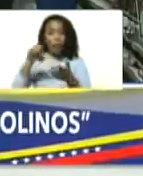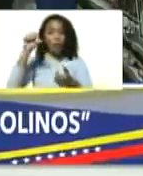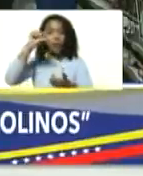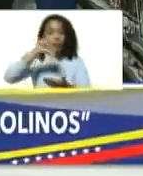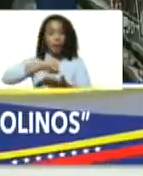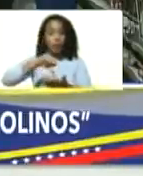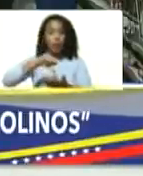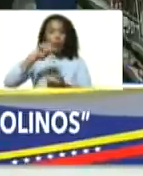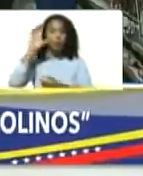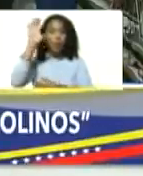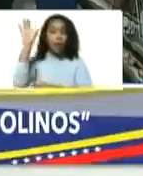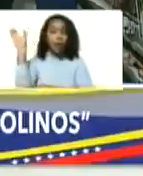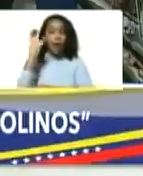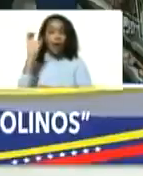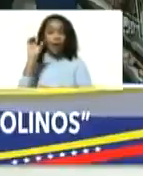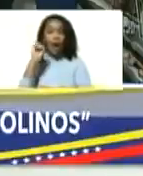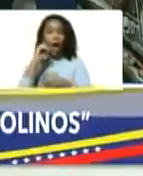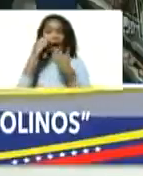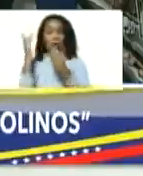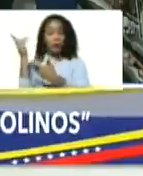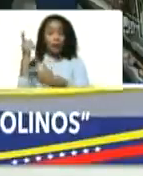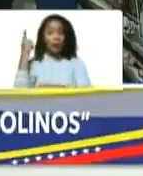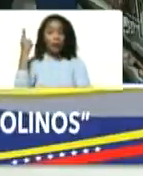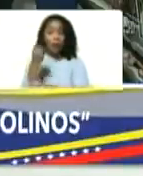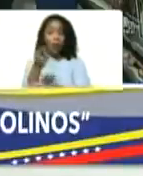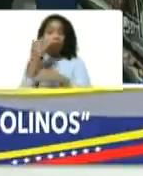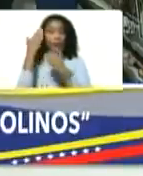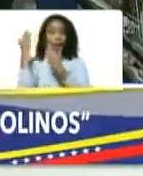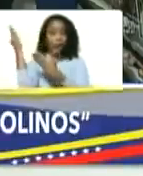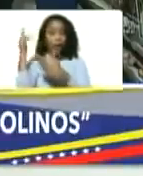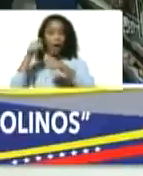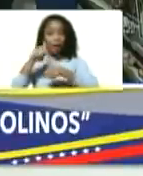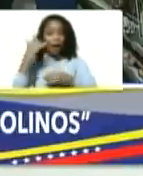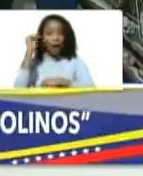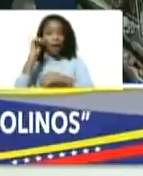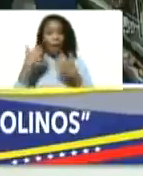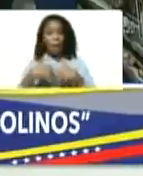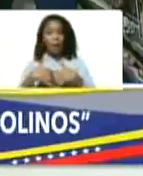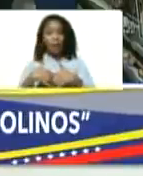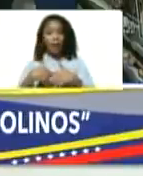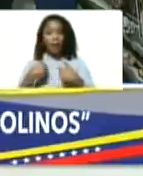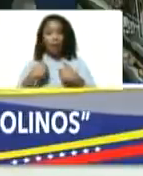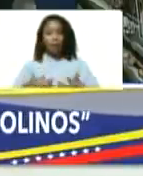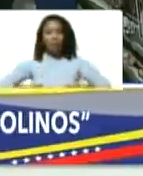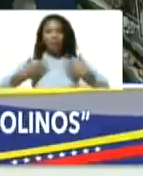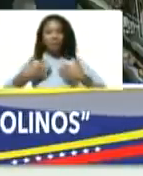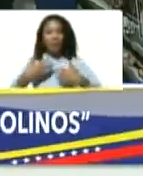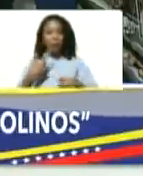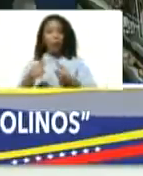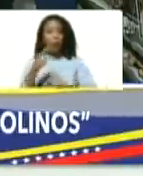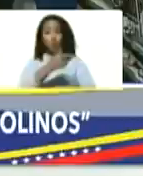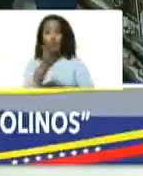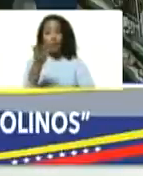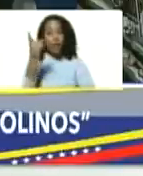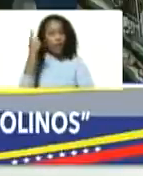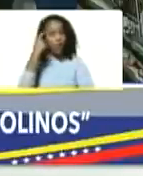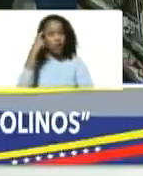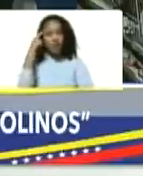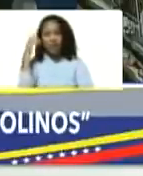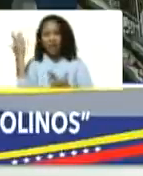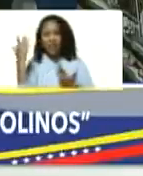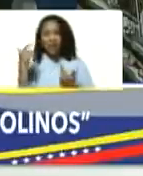caracas así debemos ser quitar estos empresarios me alegro pero ustedes no saben la felicidad